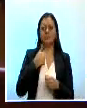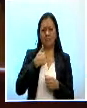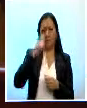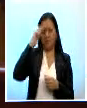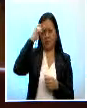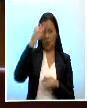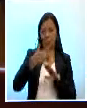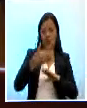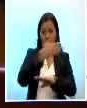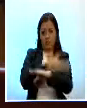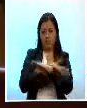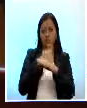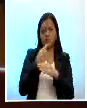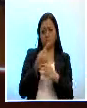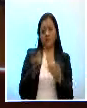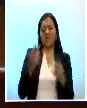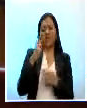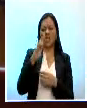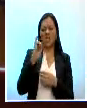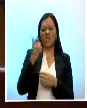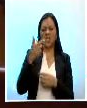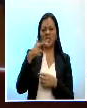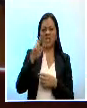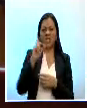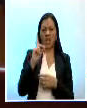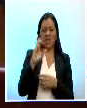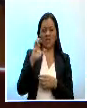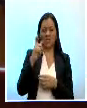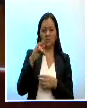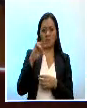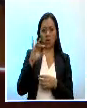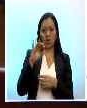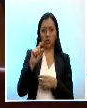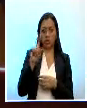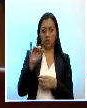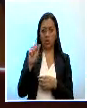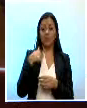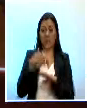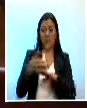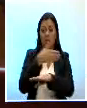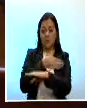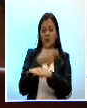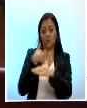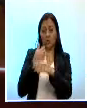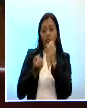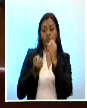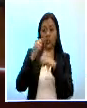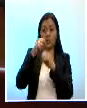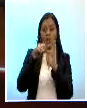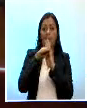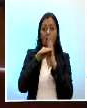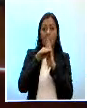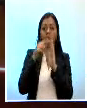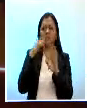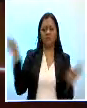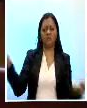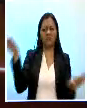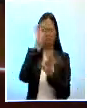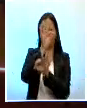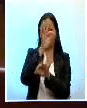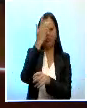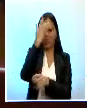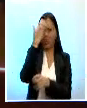Recordemos que también Richard Espinosa, al cual también yo planteé, solicité a la Superintendencia de Bancos la remoción de su cargo